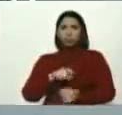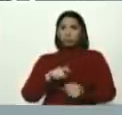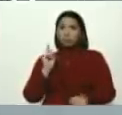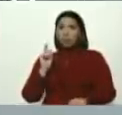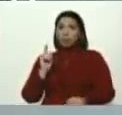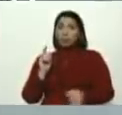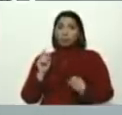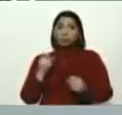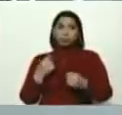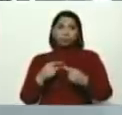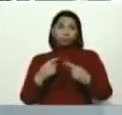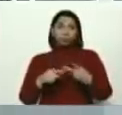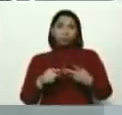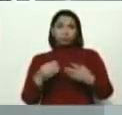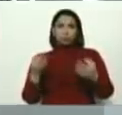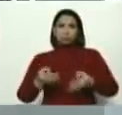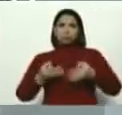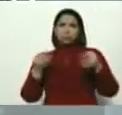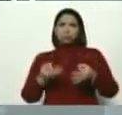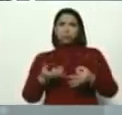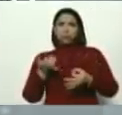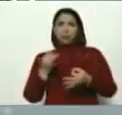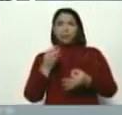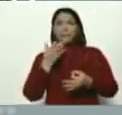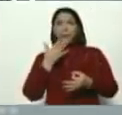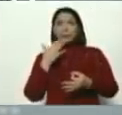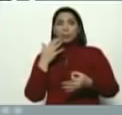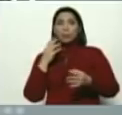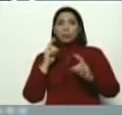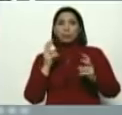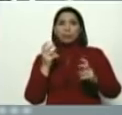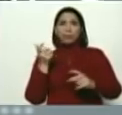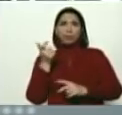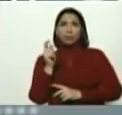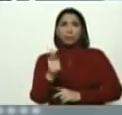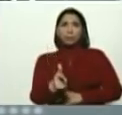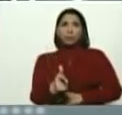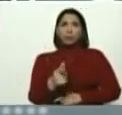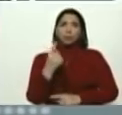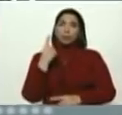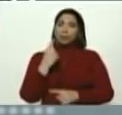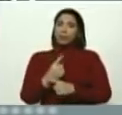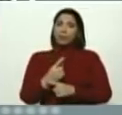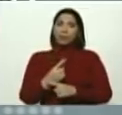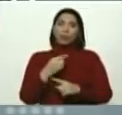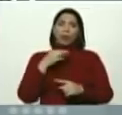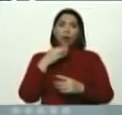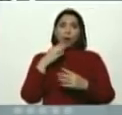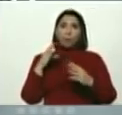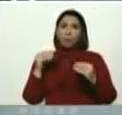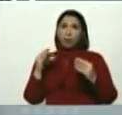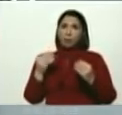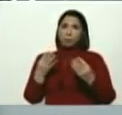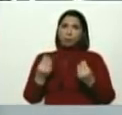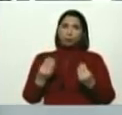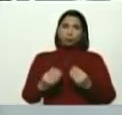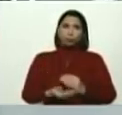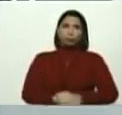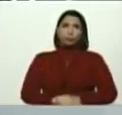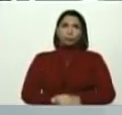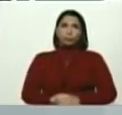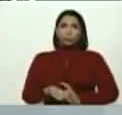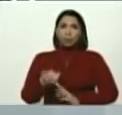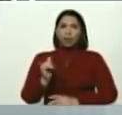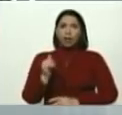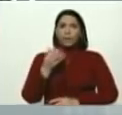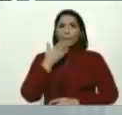hay. Sobre todo el tema del transporte público, tenemos que hablarlo mucho, señora vicepresidenta. Allí, ahí está